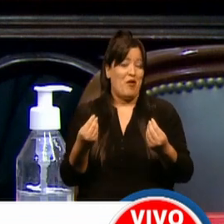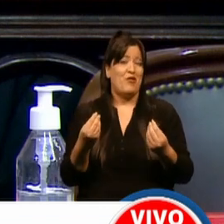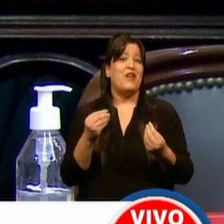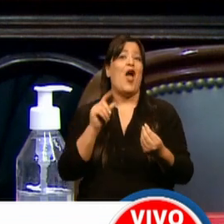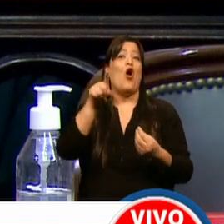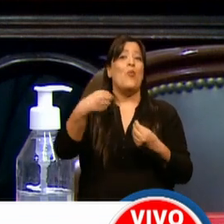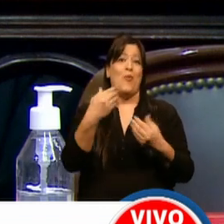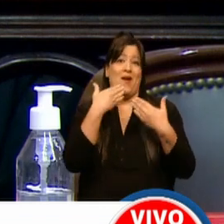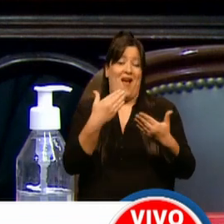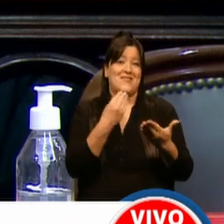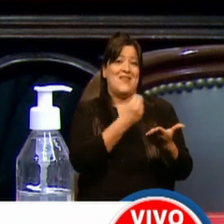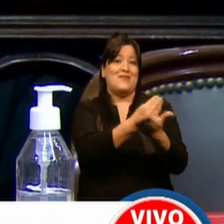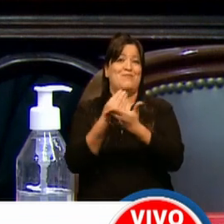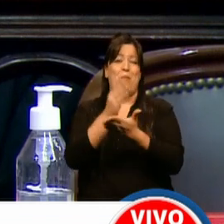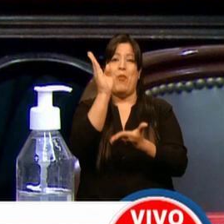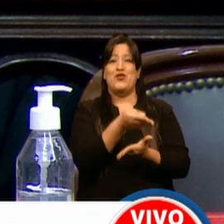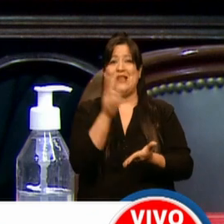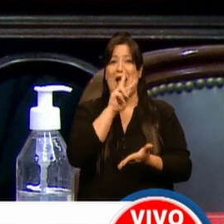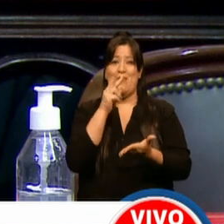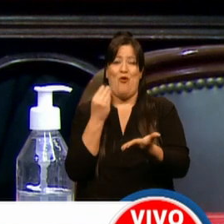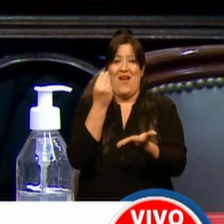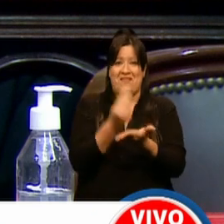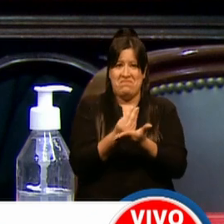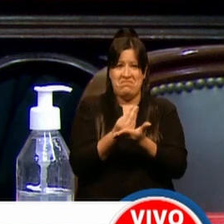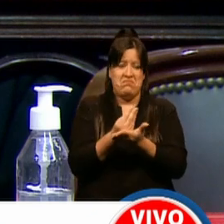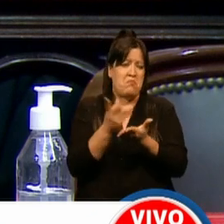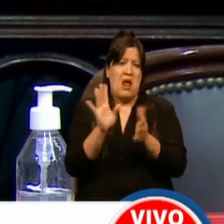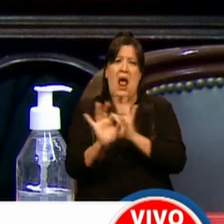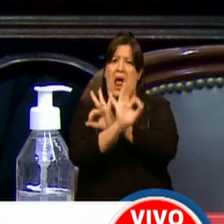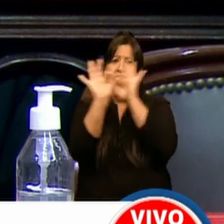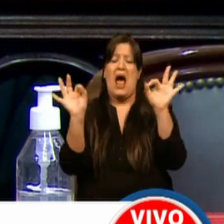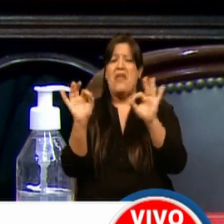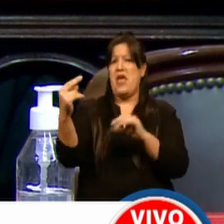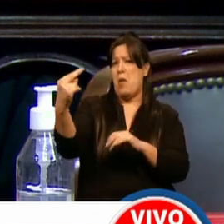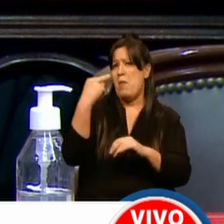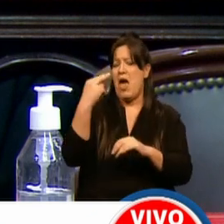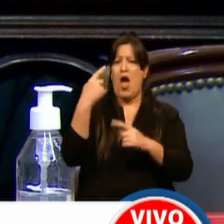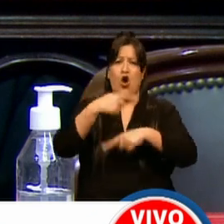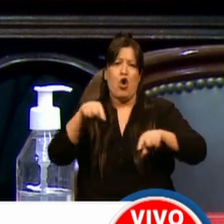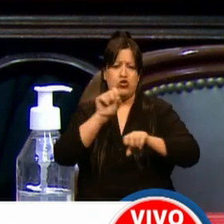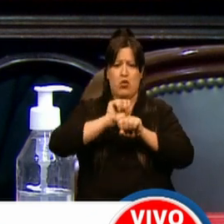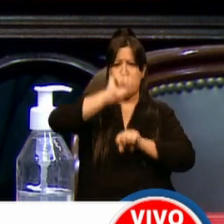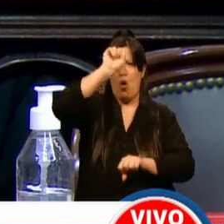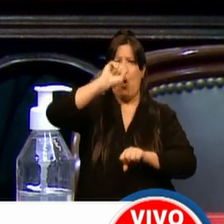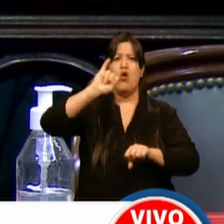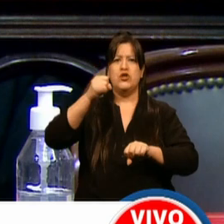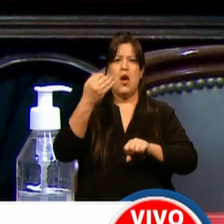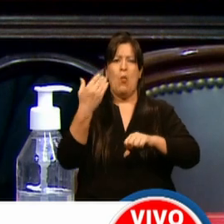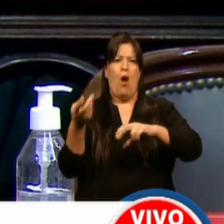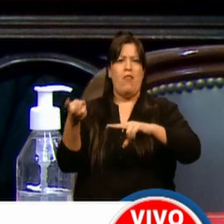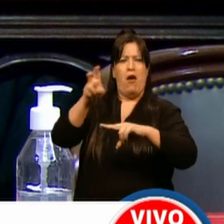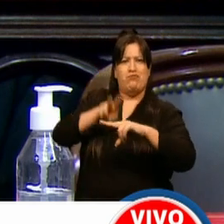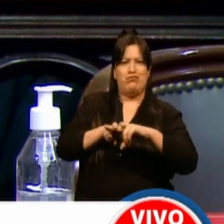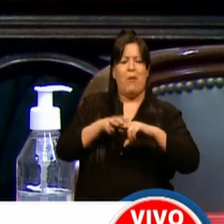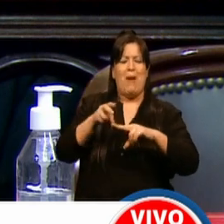del cupo nadie se interesó por mis méritos para llegar a una banca de